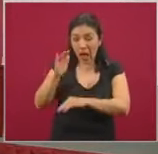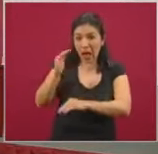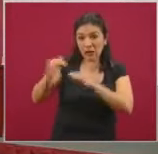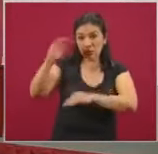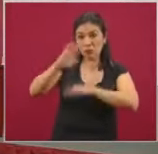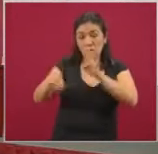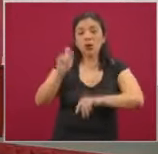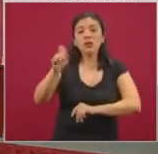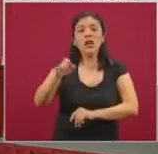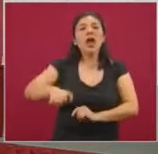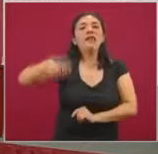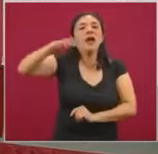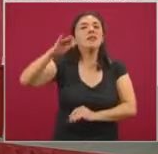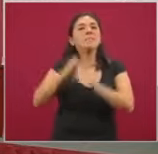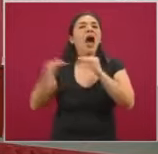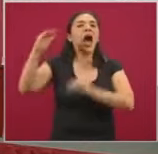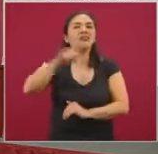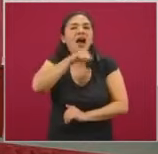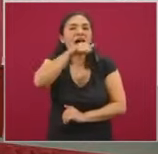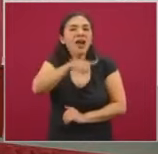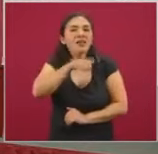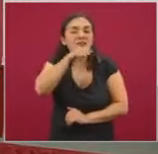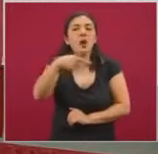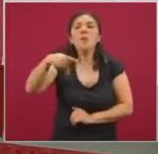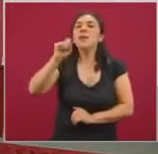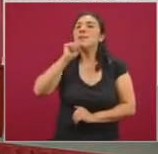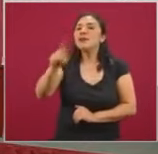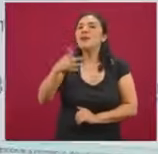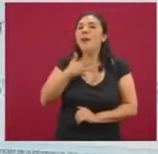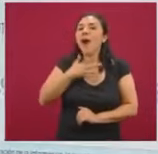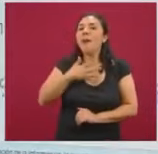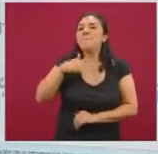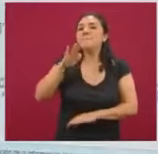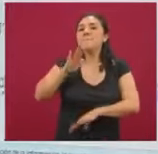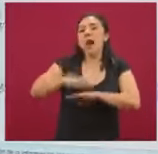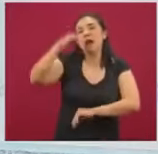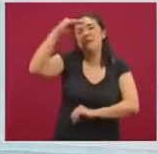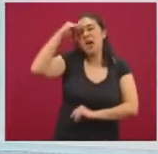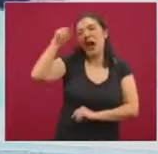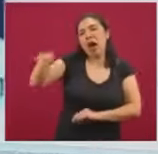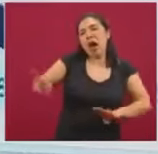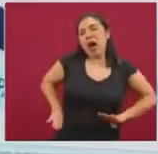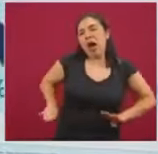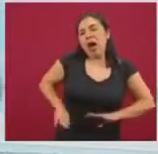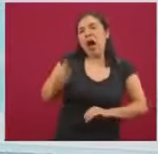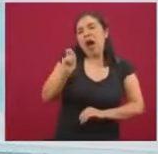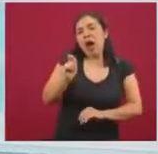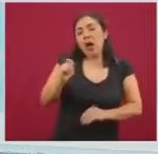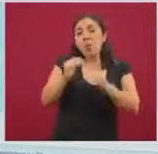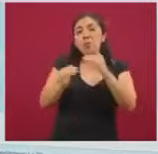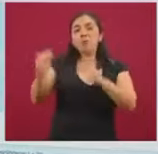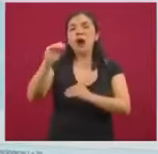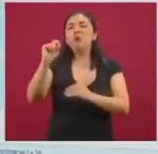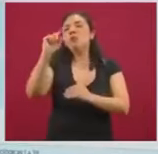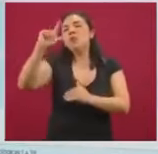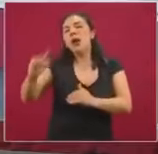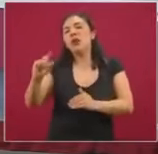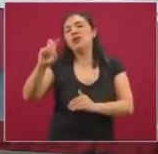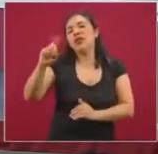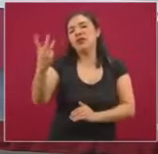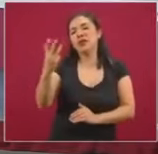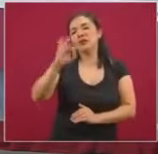es el grupo de mayor edad, pero como también ahí es donde mayor se espera, entonces el incremento de exceso es del